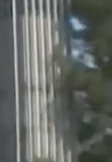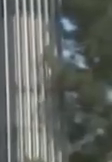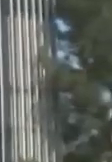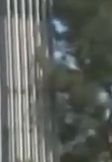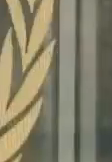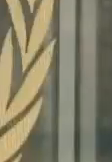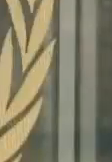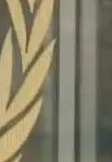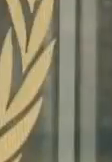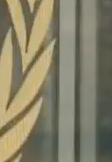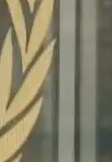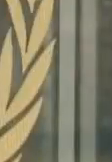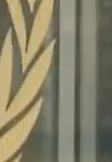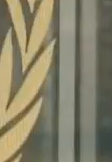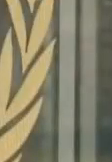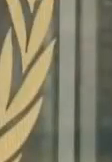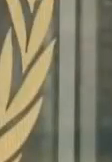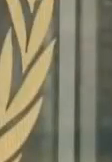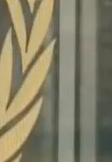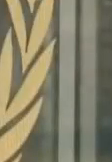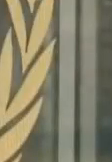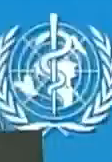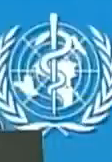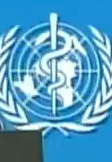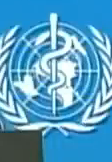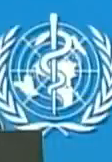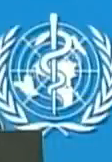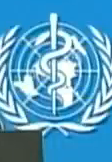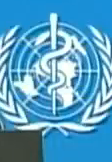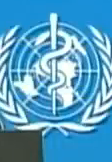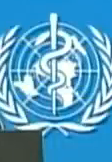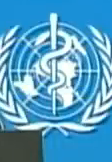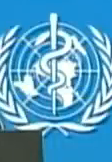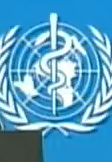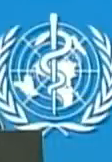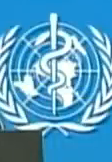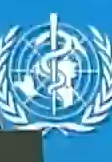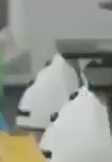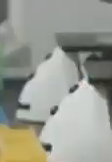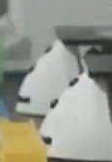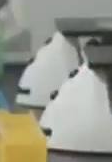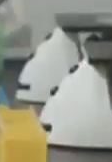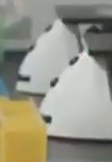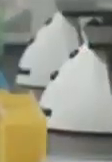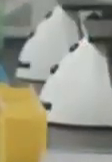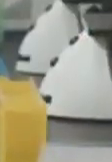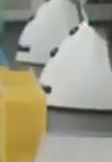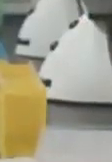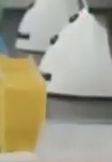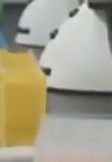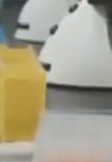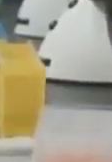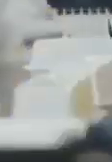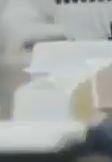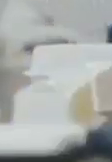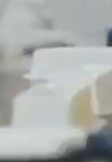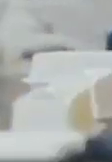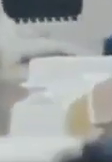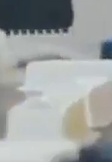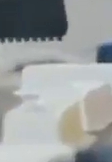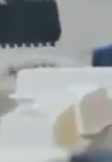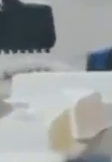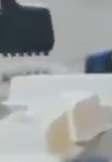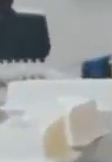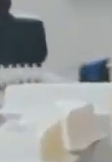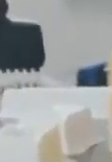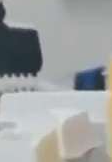Organización Mundial de la Salud, desde noviembre, al detectar los primeros casos en varios países, la declaró de preocupación y